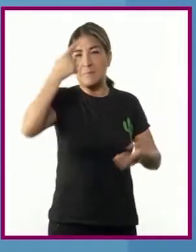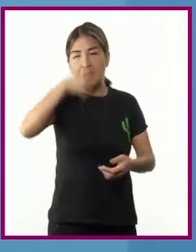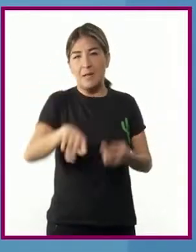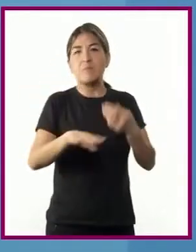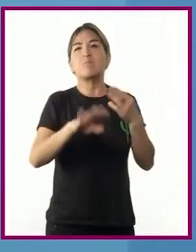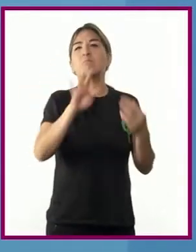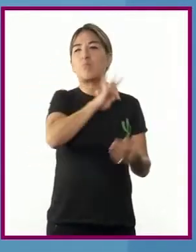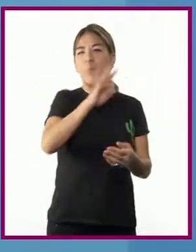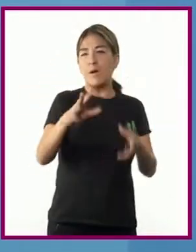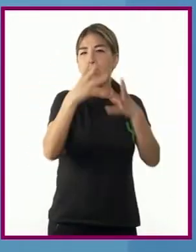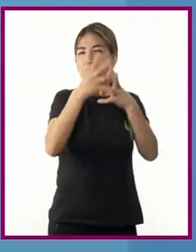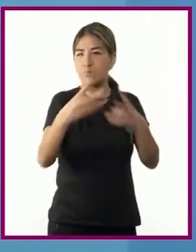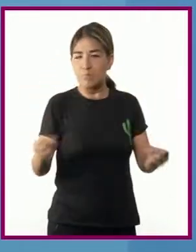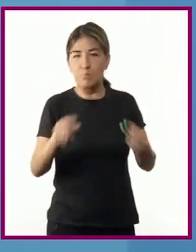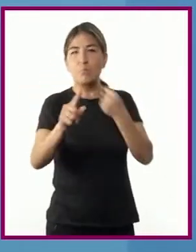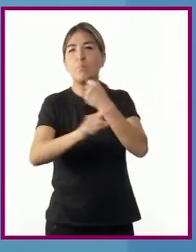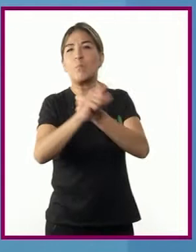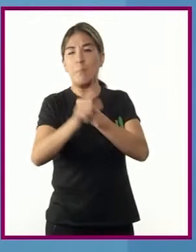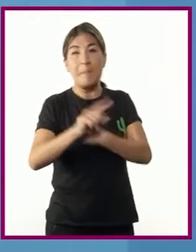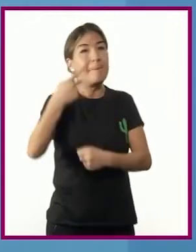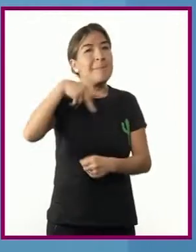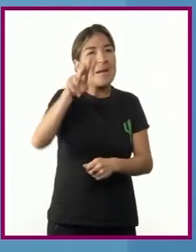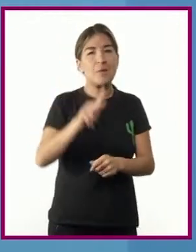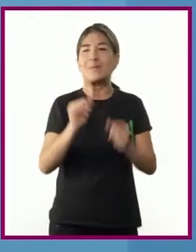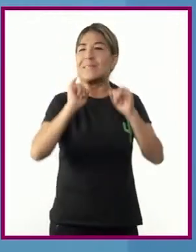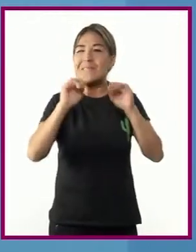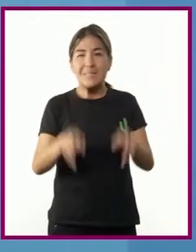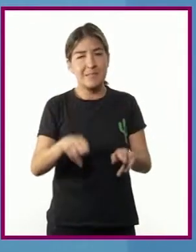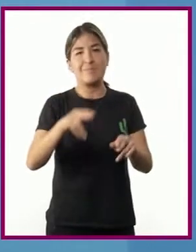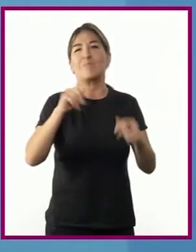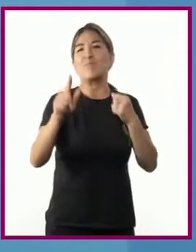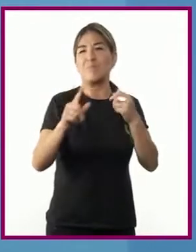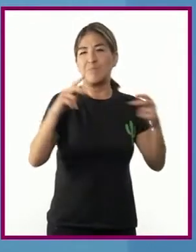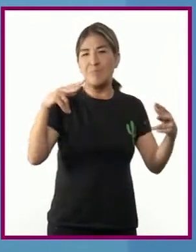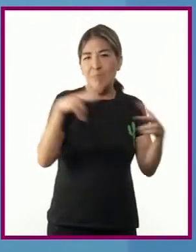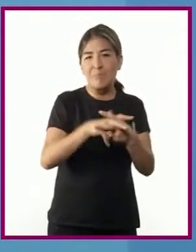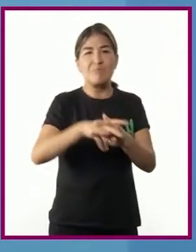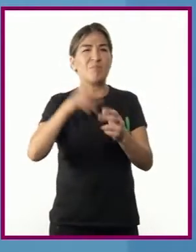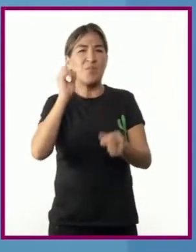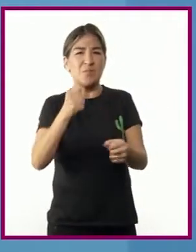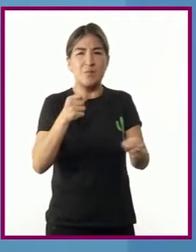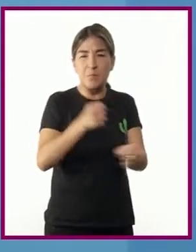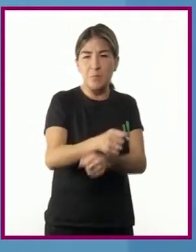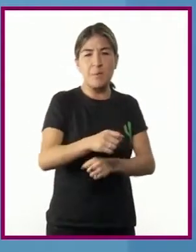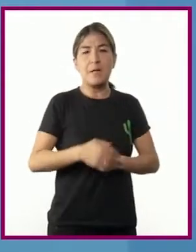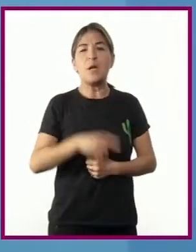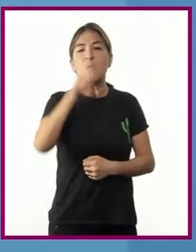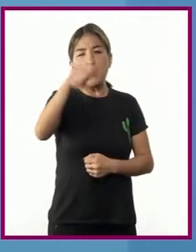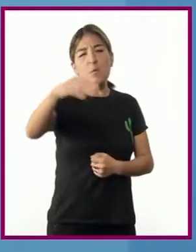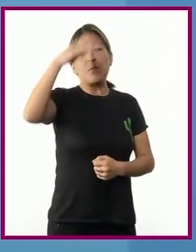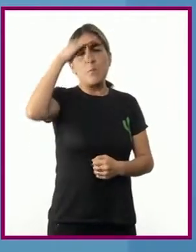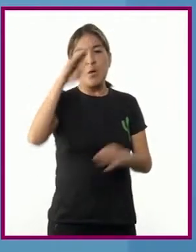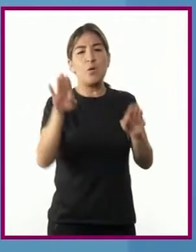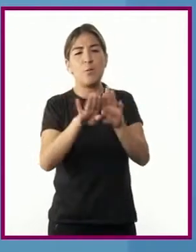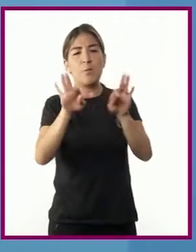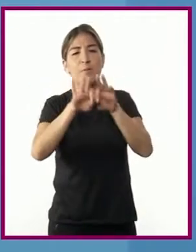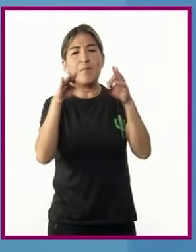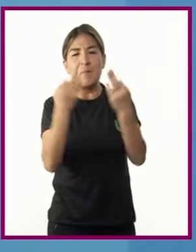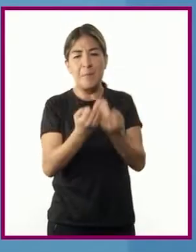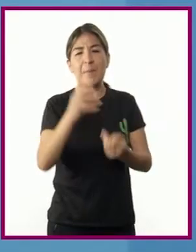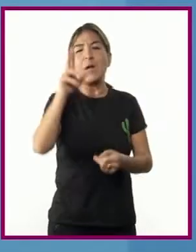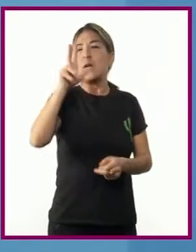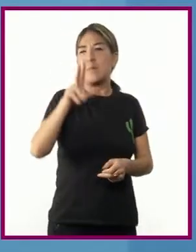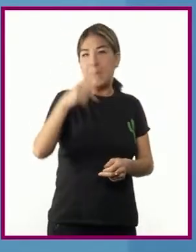una solución que no sea violenta? Piensen en las formas no violentas para solucionar